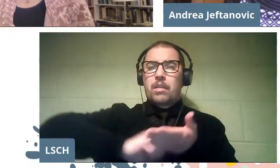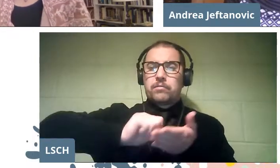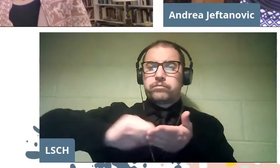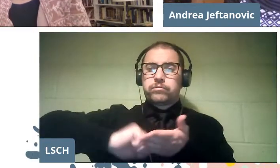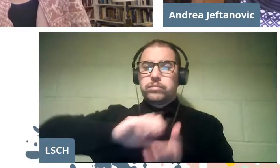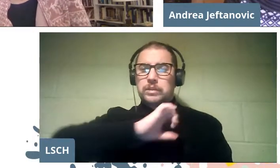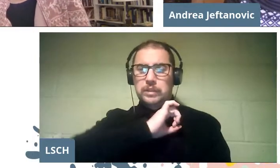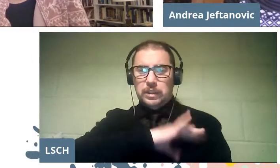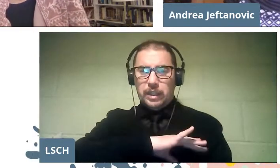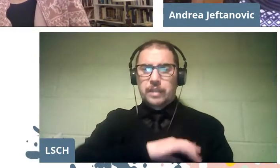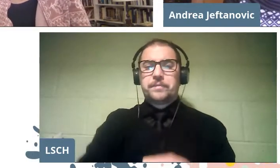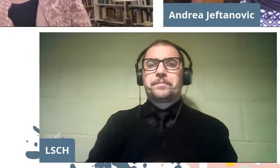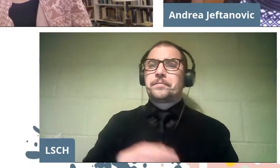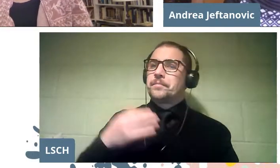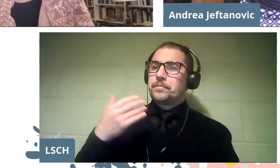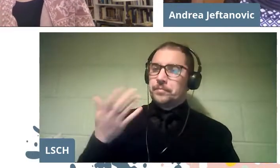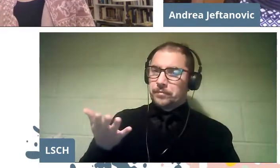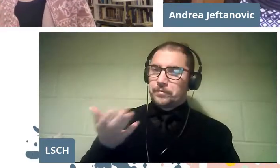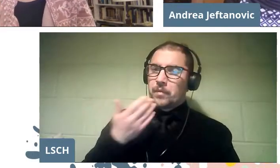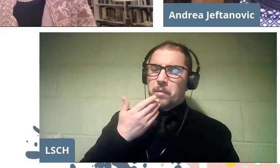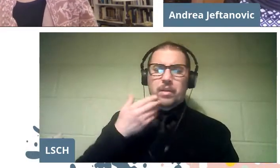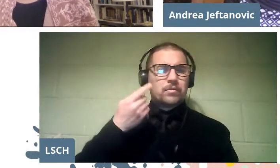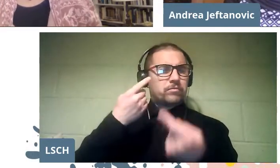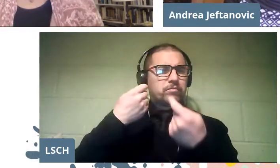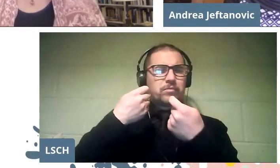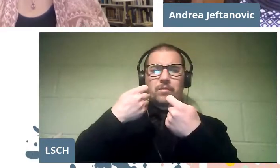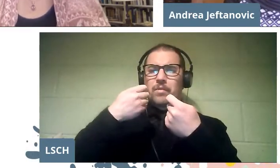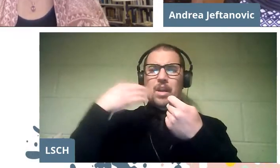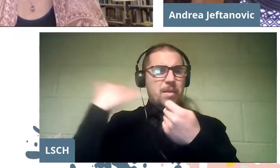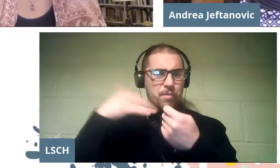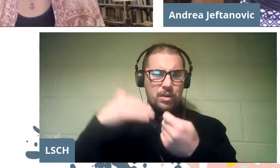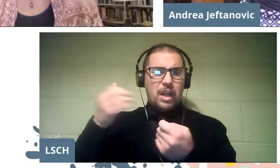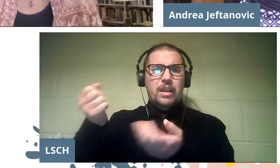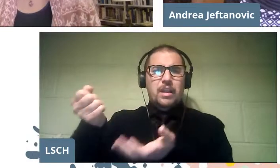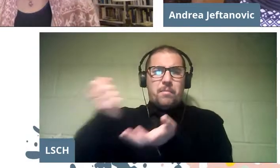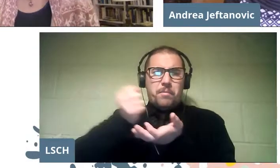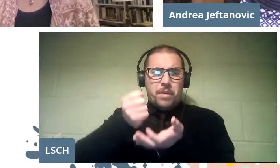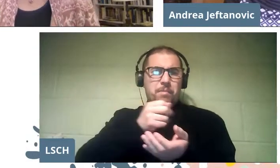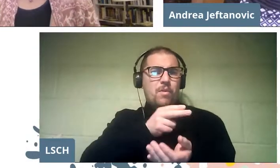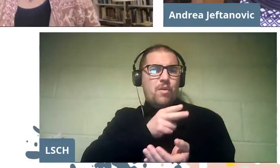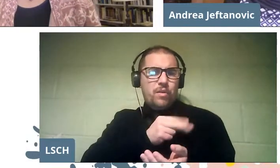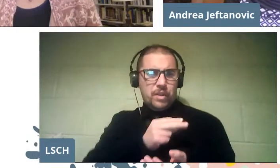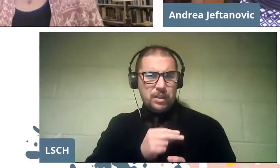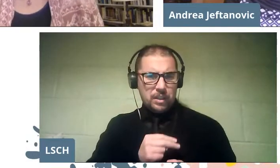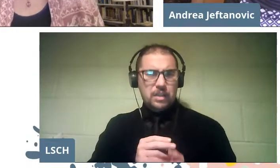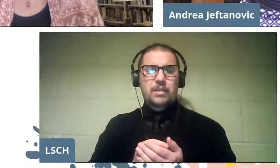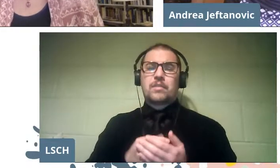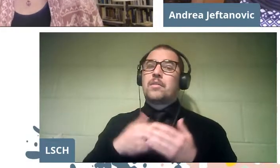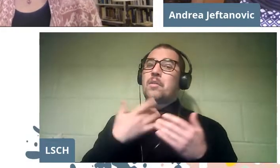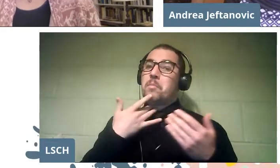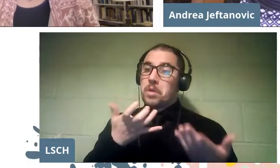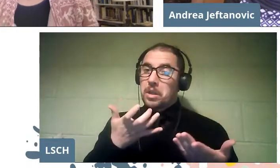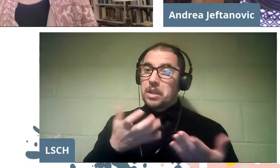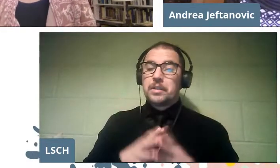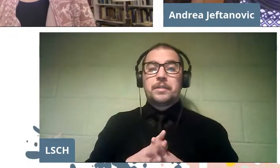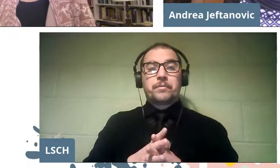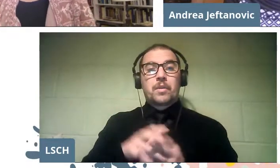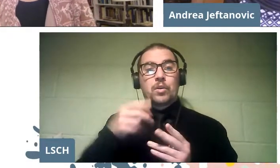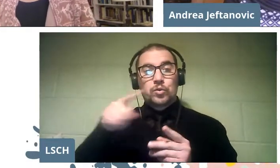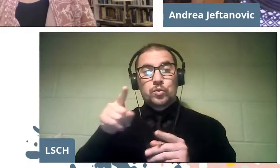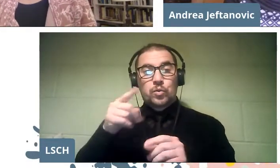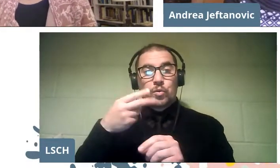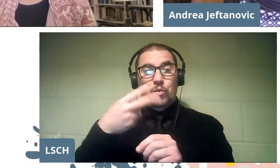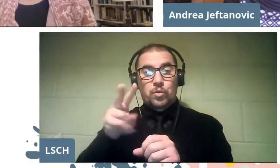chilenas. Ha recibido importantes premios y distinciones gracias a la relevancia de su